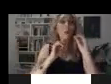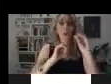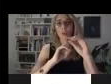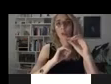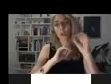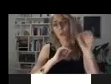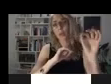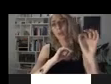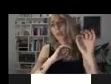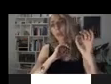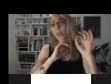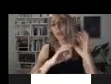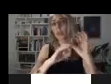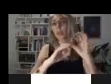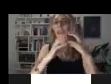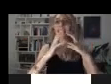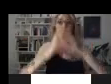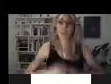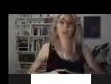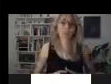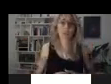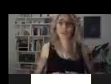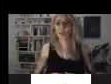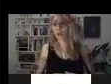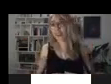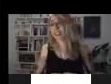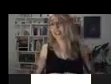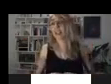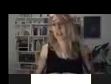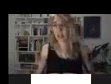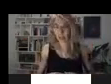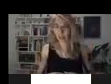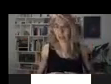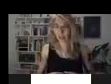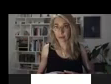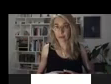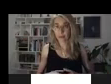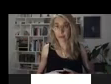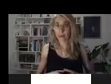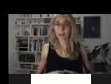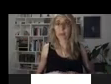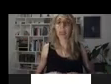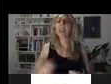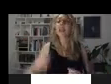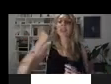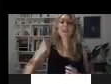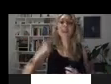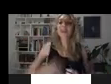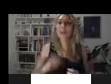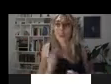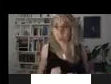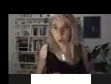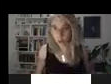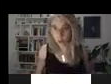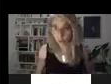es un acuerdo entre el comprador y el vendedor en ese contexto determinado. Y que el precio